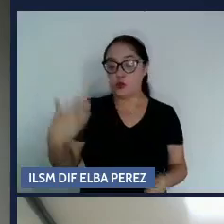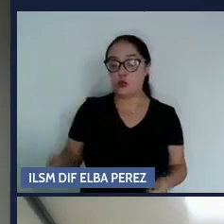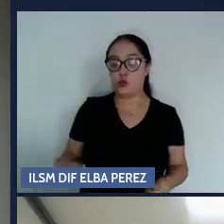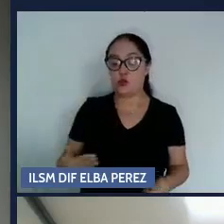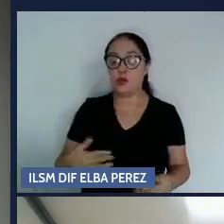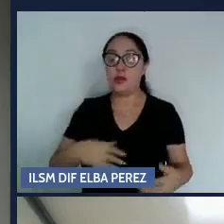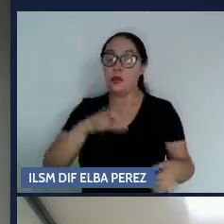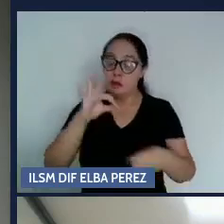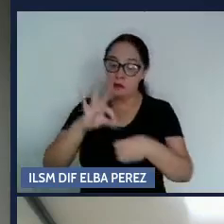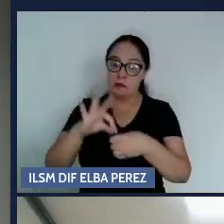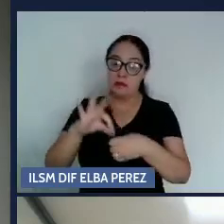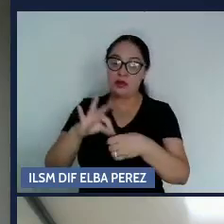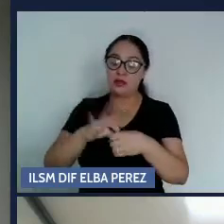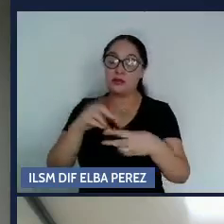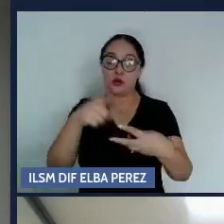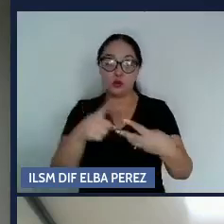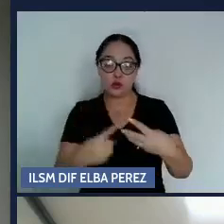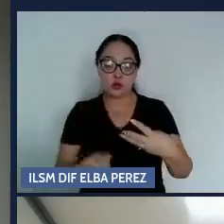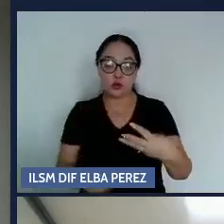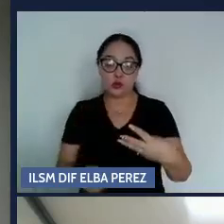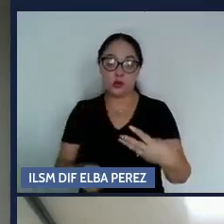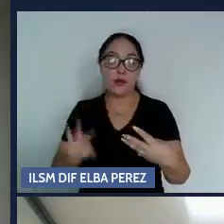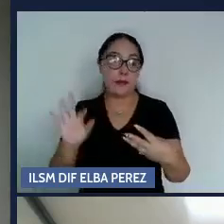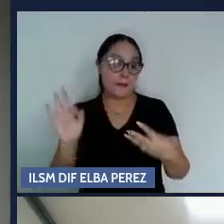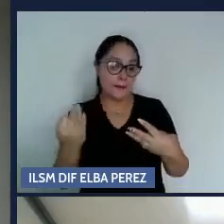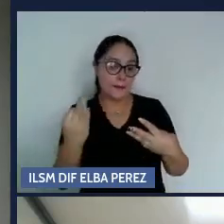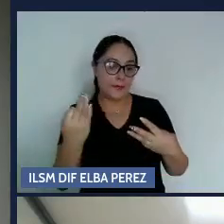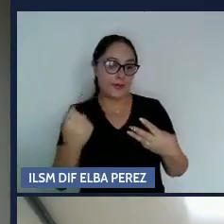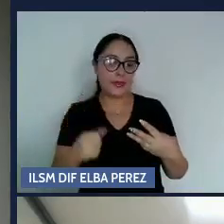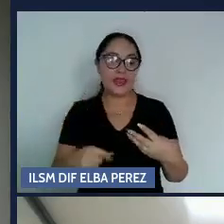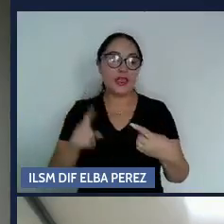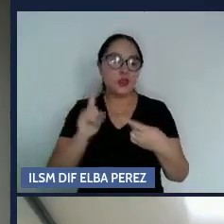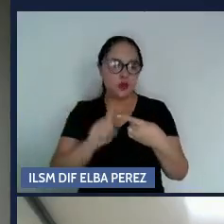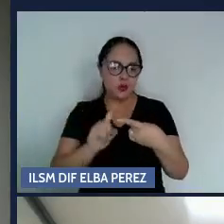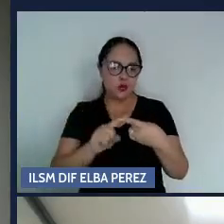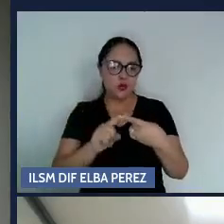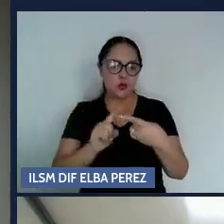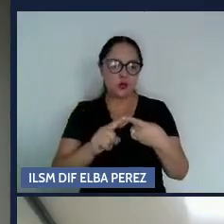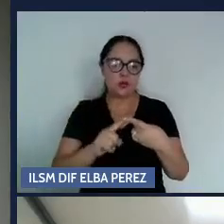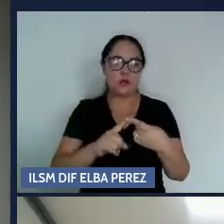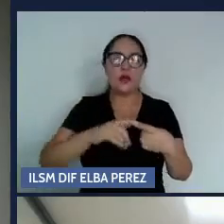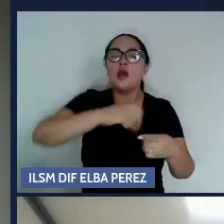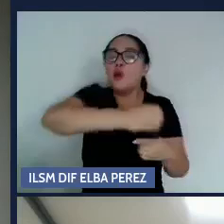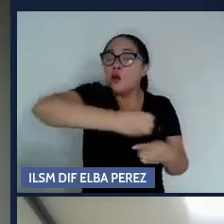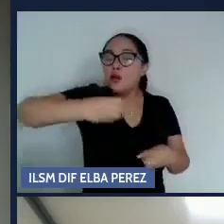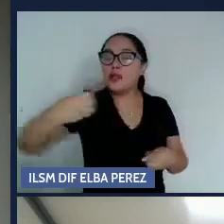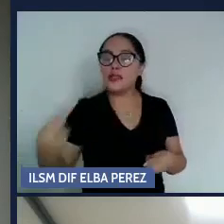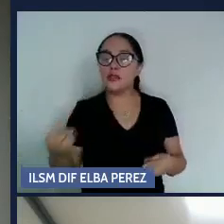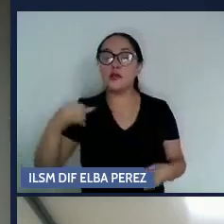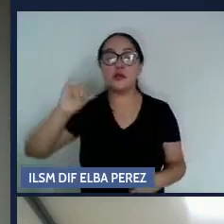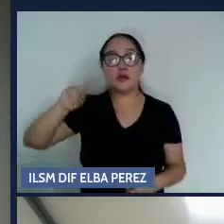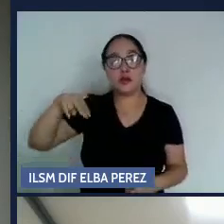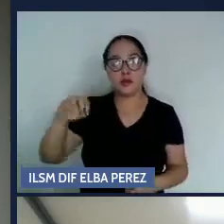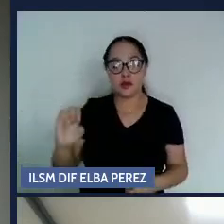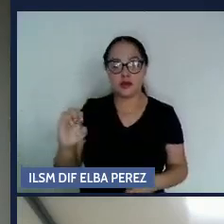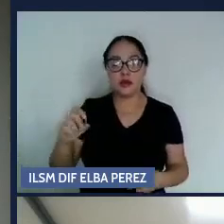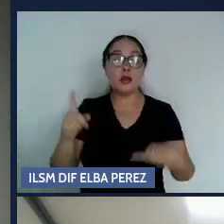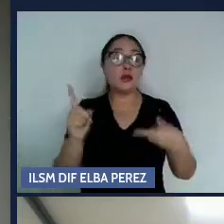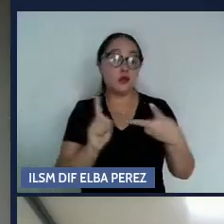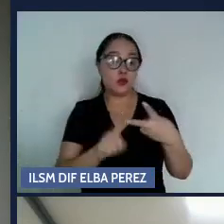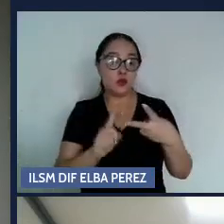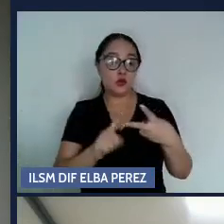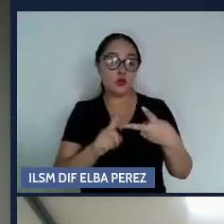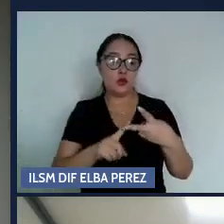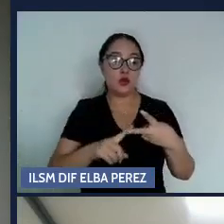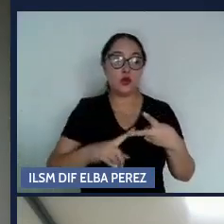federal, la componen en la organización de las elecciones el INE, en la procuración de justicia la